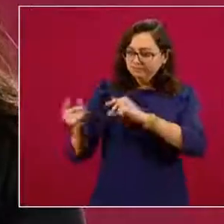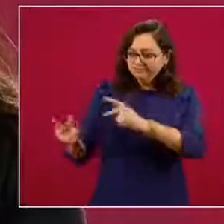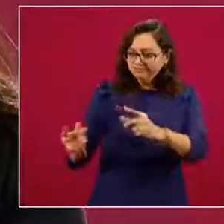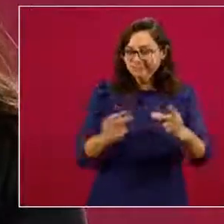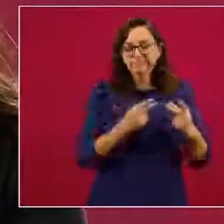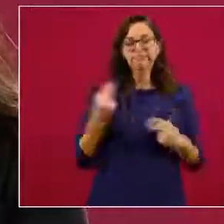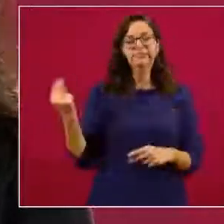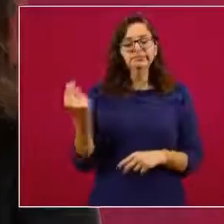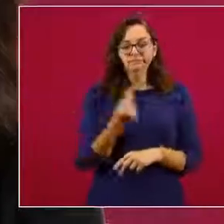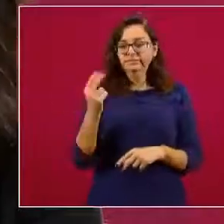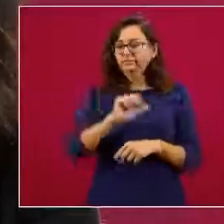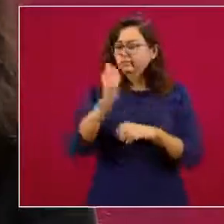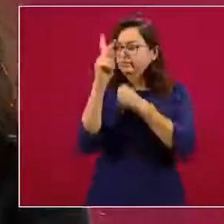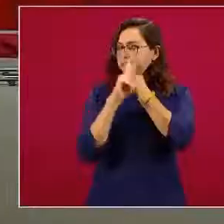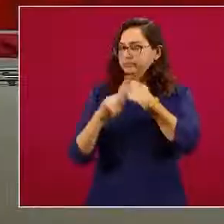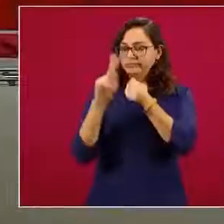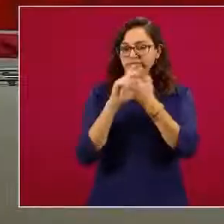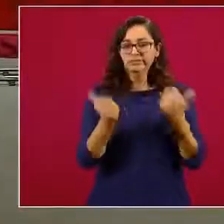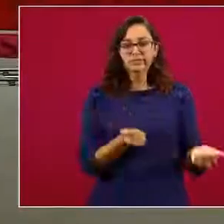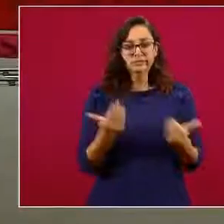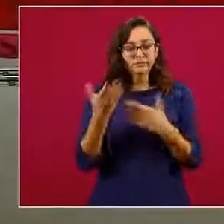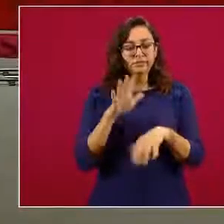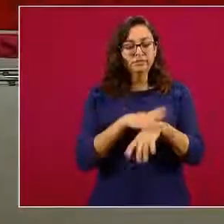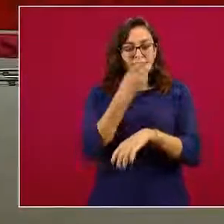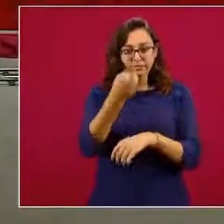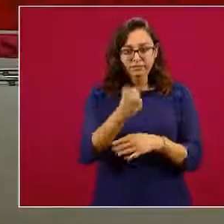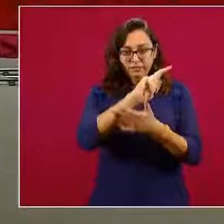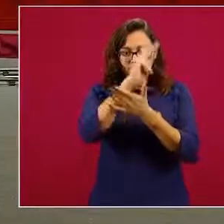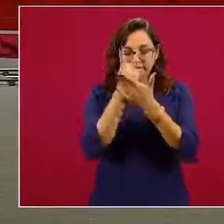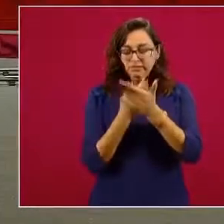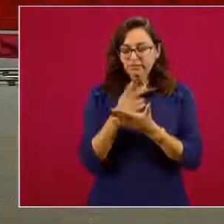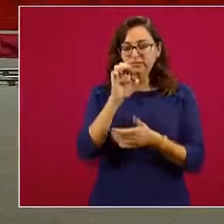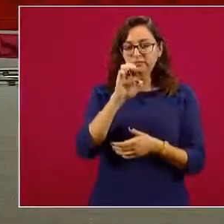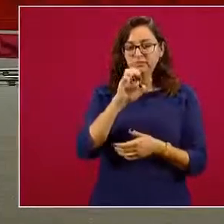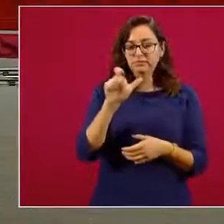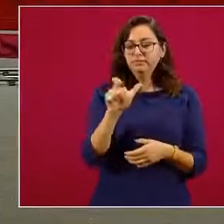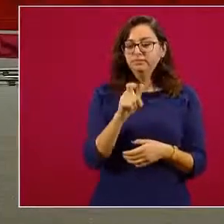y precisamente un programa como Mujer Export MX busca